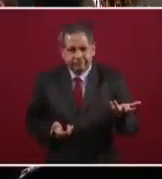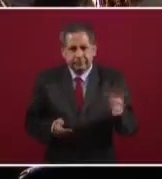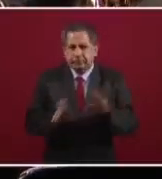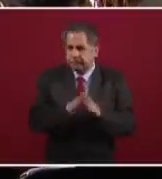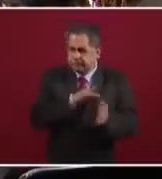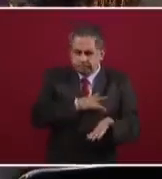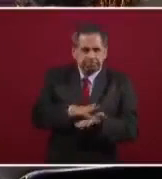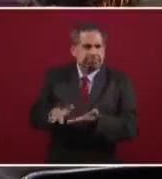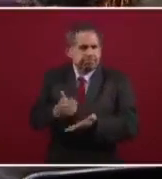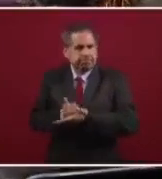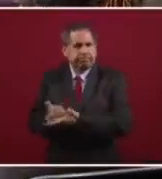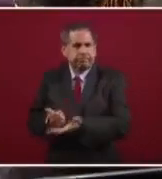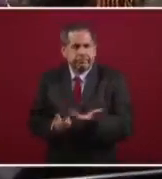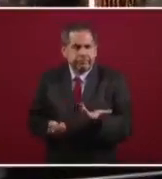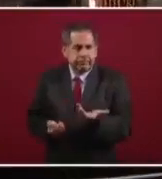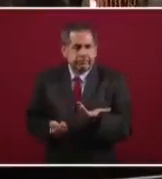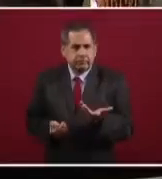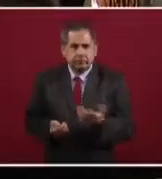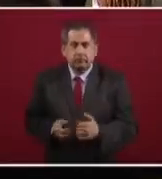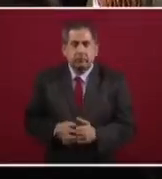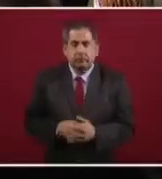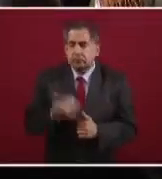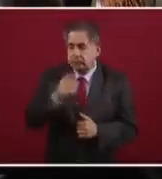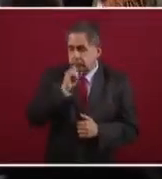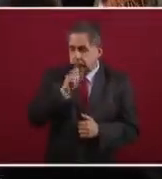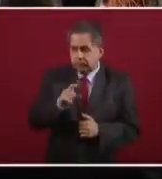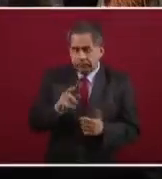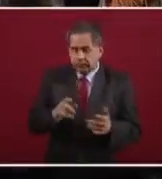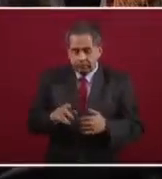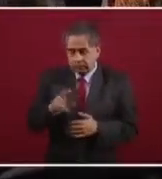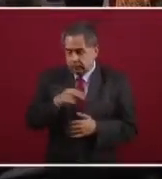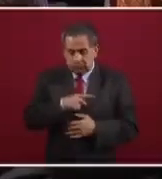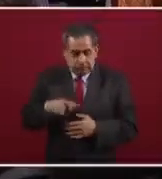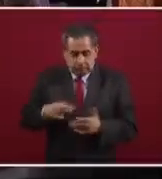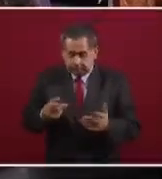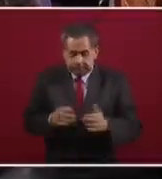deben de cooperar y no estar